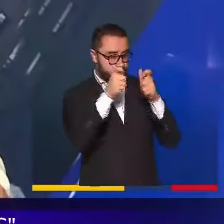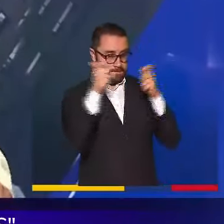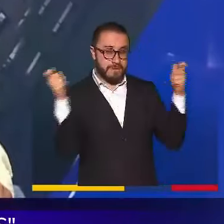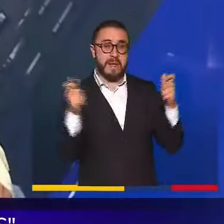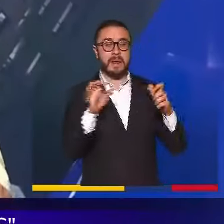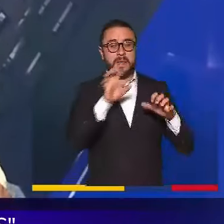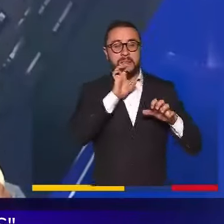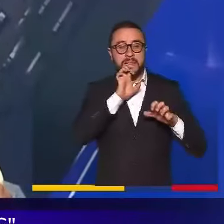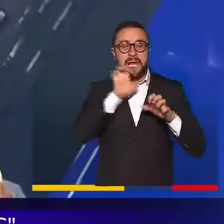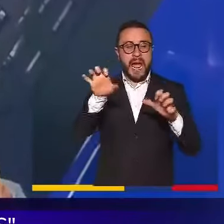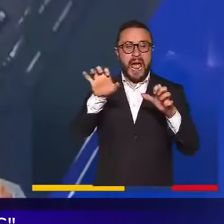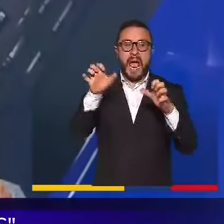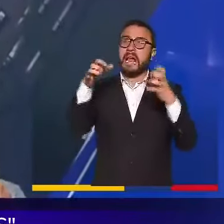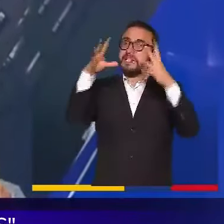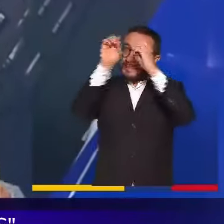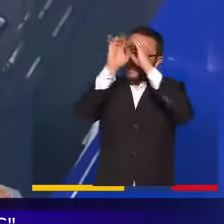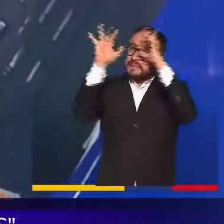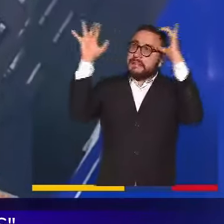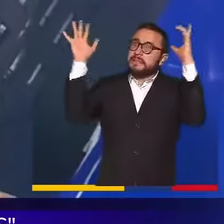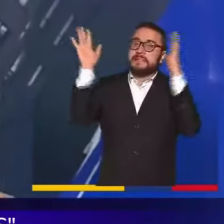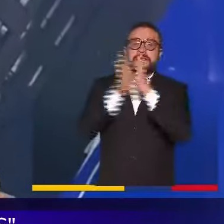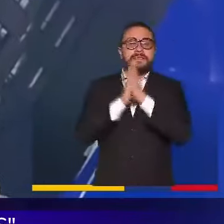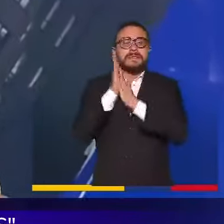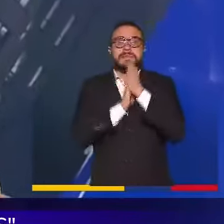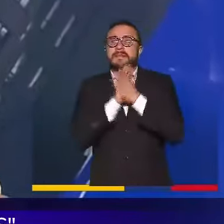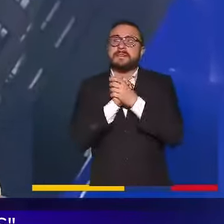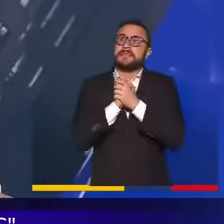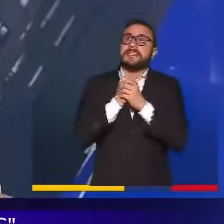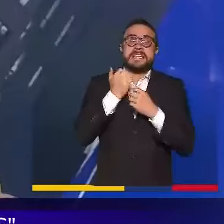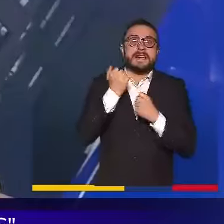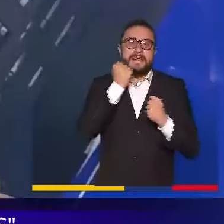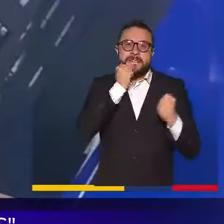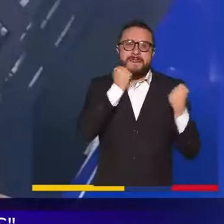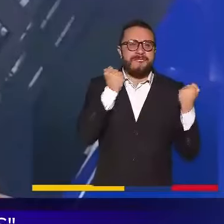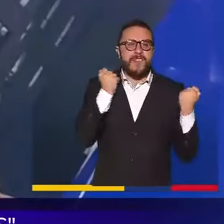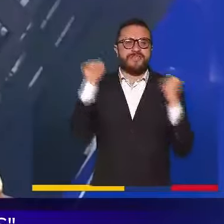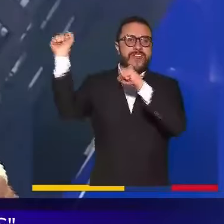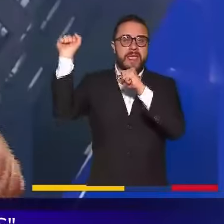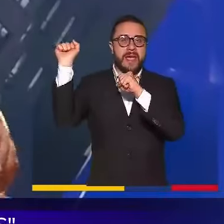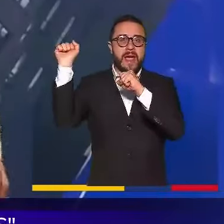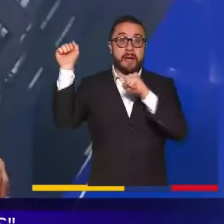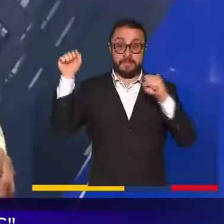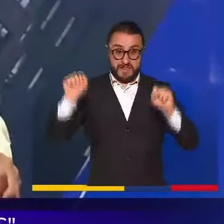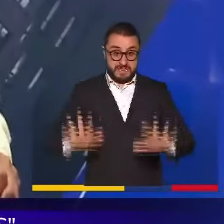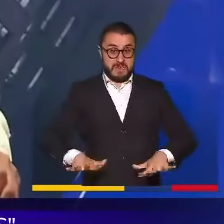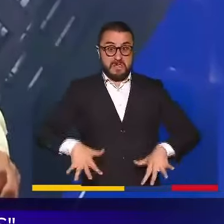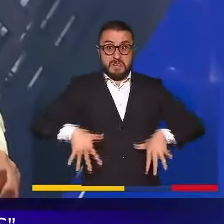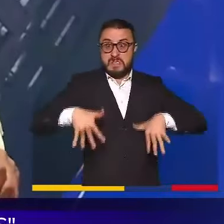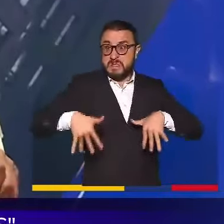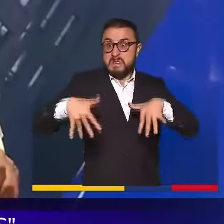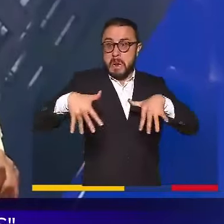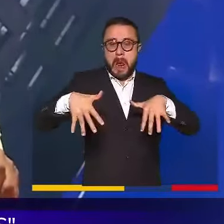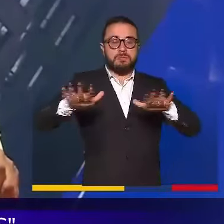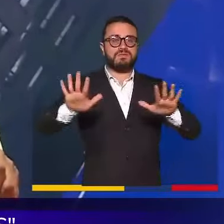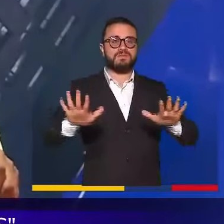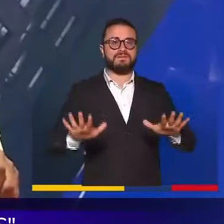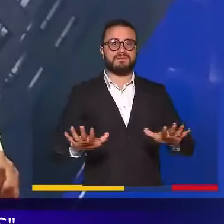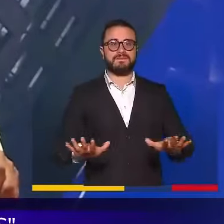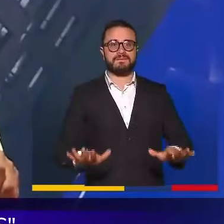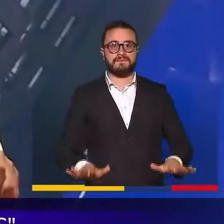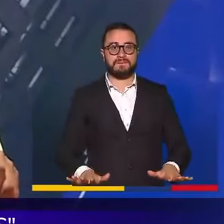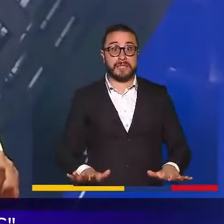grito de ilusión y de esperanza, ese grito de rebeldía que apagó el estallido social en las